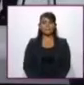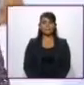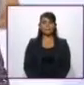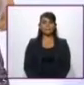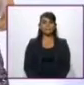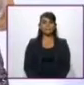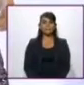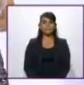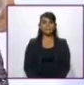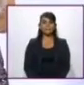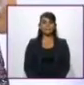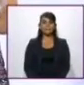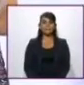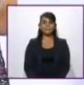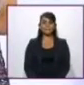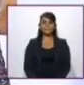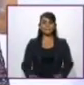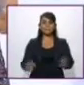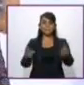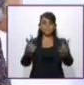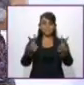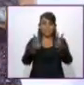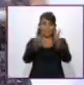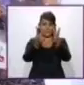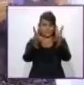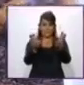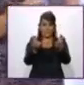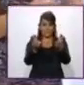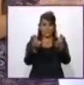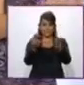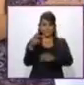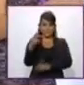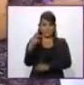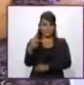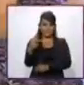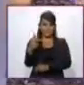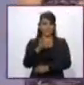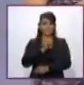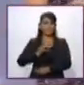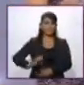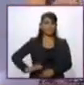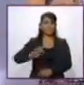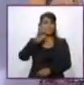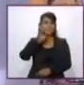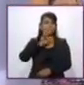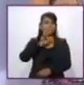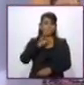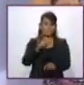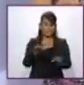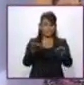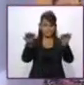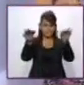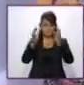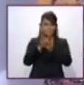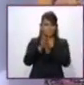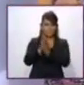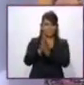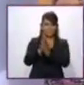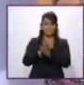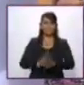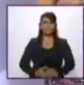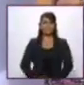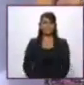Y el tema que va a abordar en este segundo segmento, candidata, lo puede mostrar a la cámara, por favor.